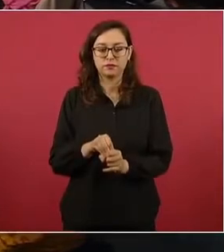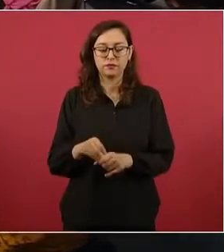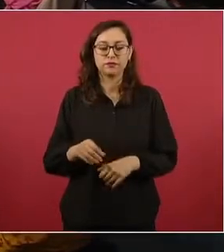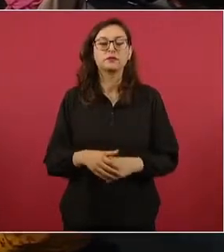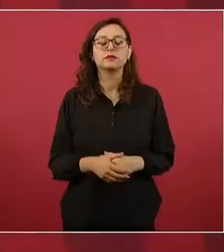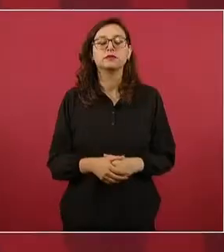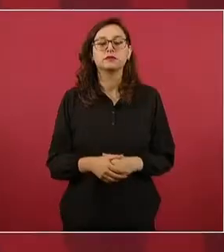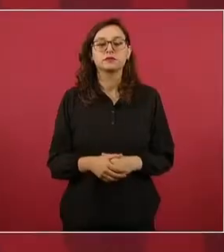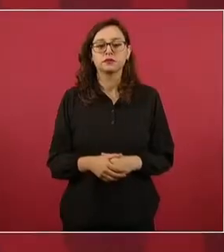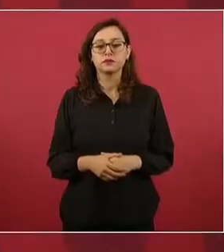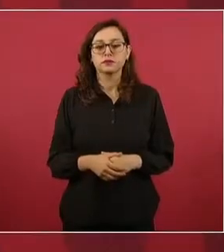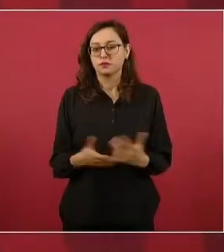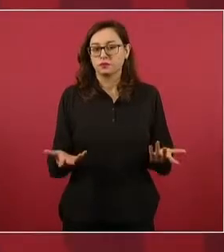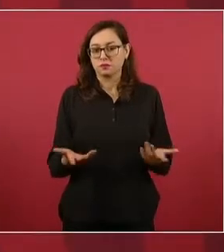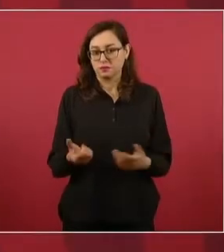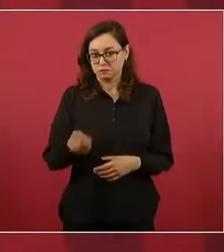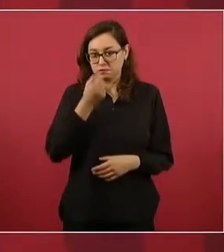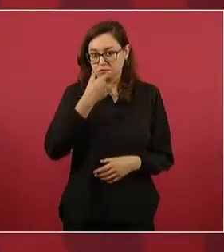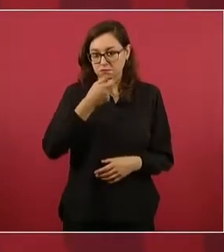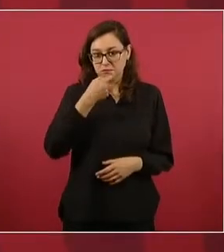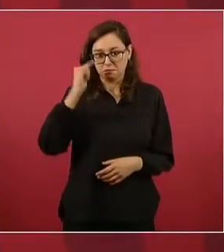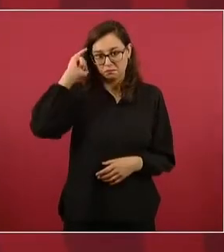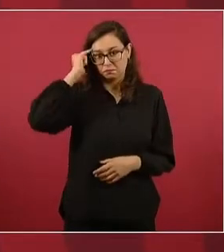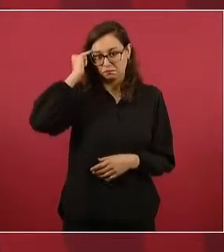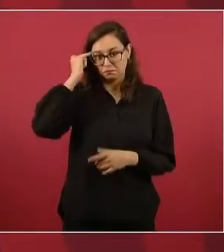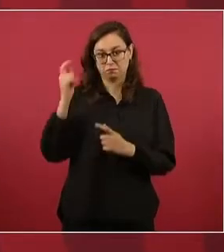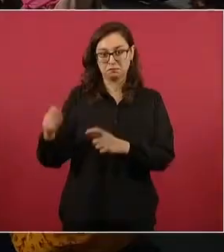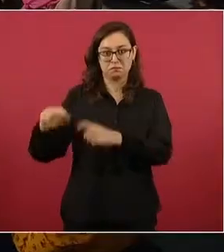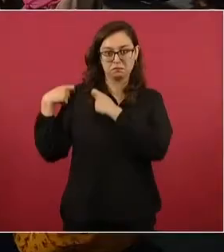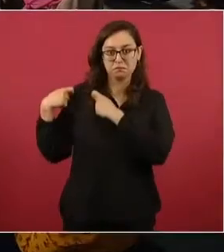hasta la medicina tradicional, y se aplican